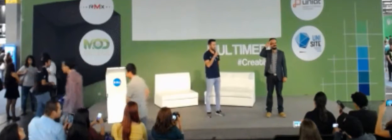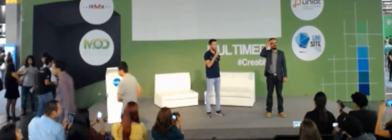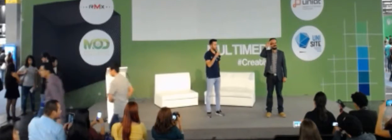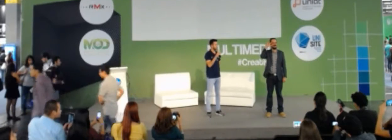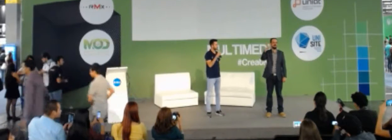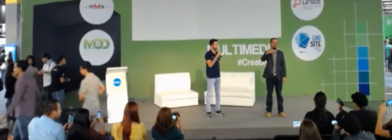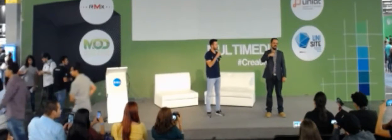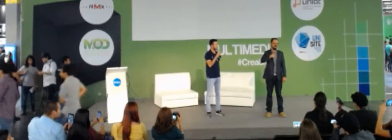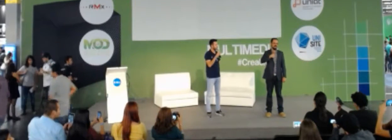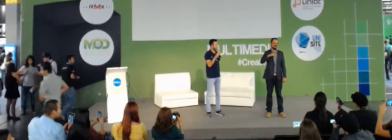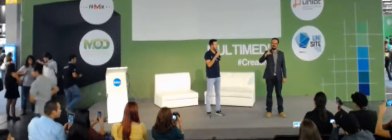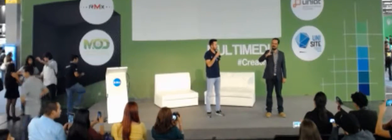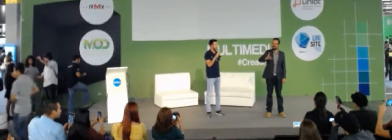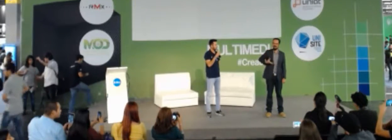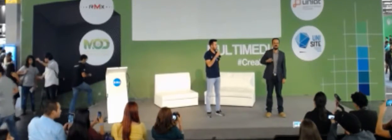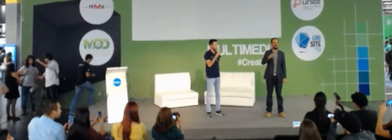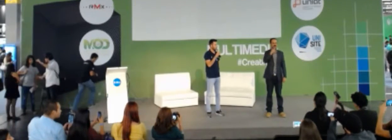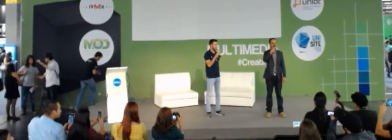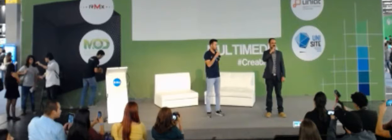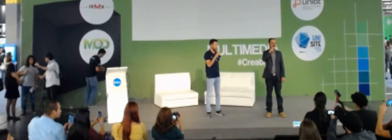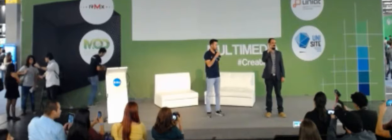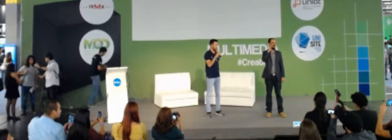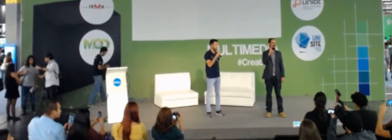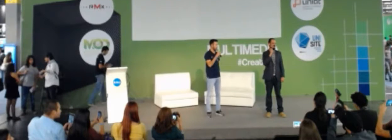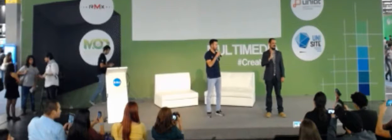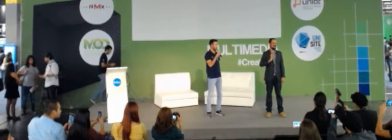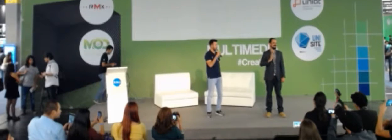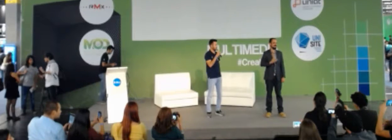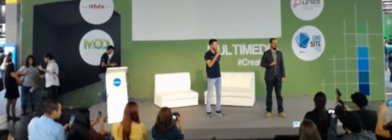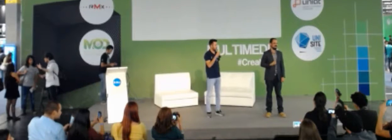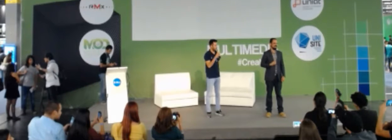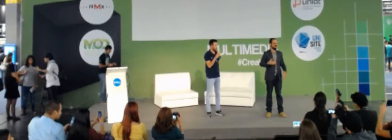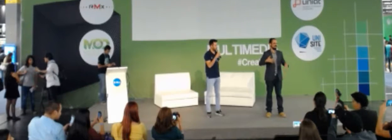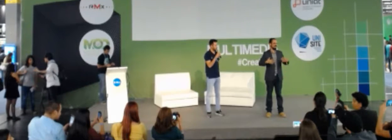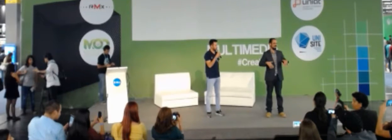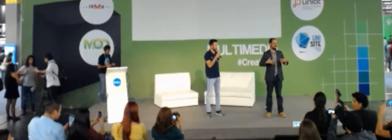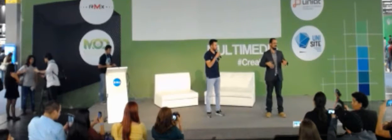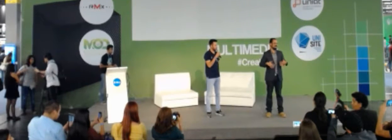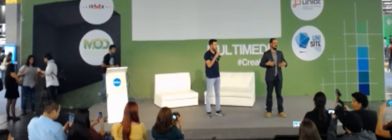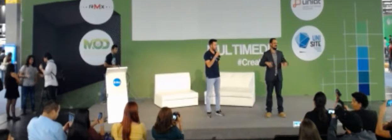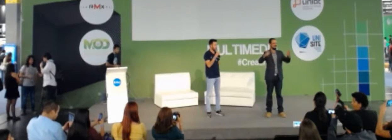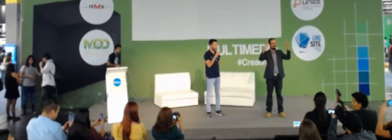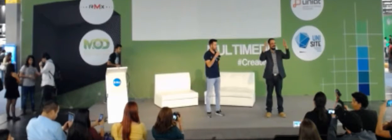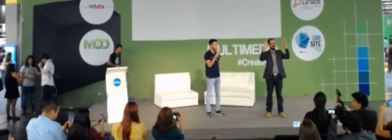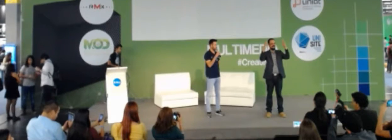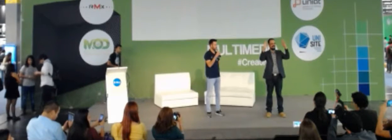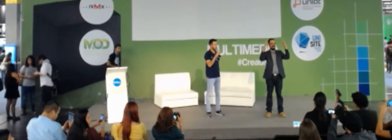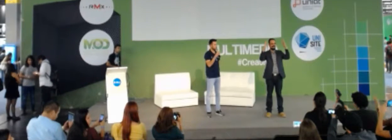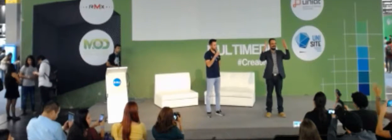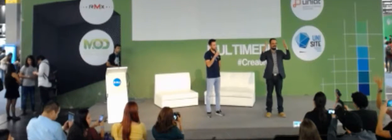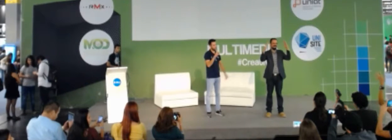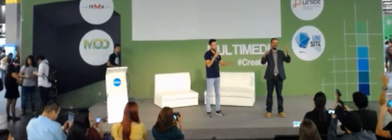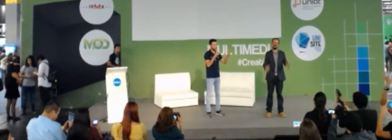Rodolfo Torres. Bueno, yo estoy muy orgulloso de que mis papás son sordos y pues bueno.